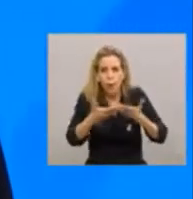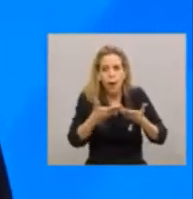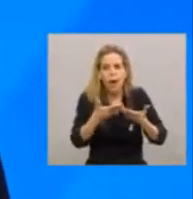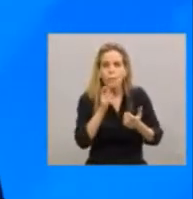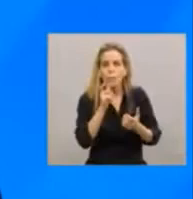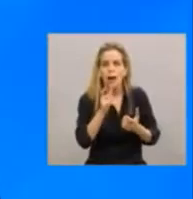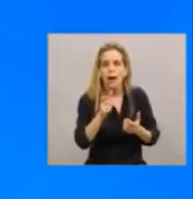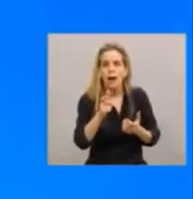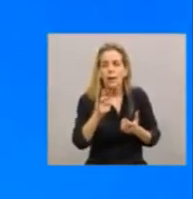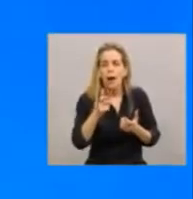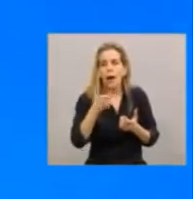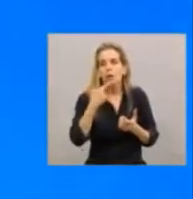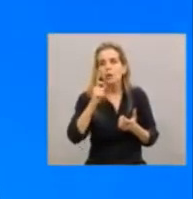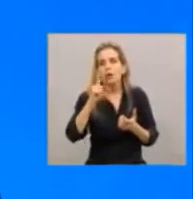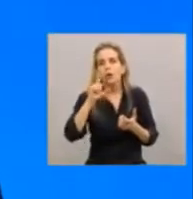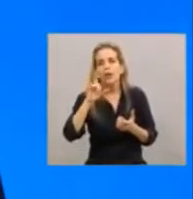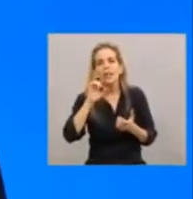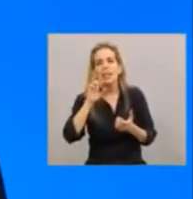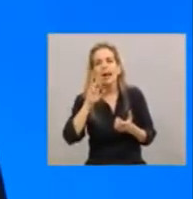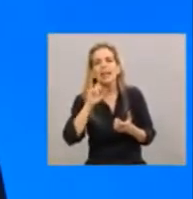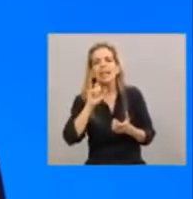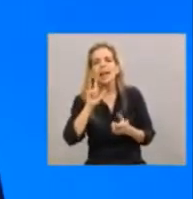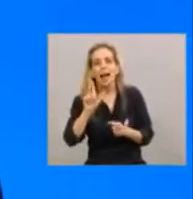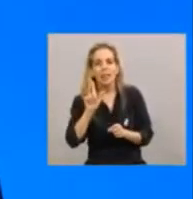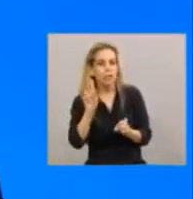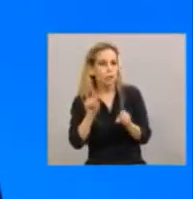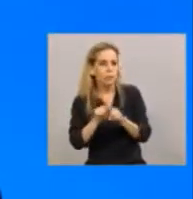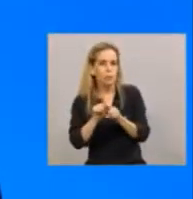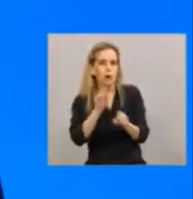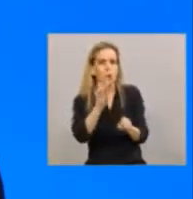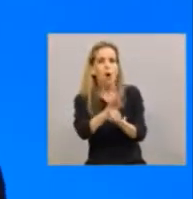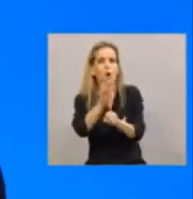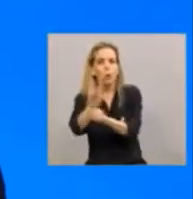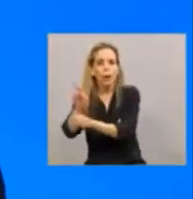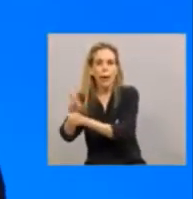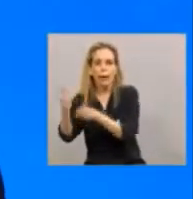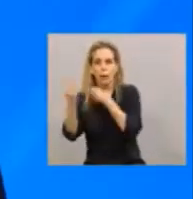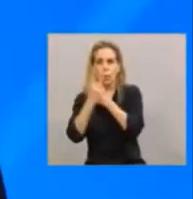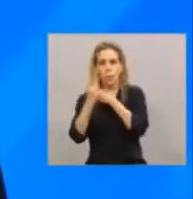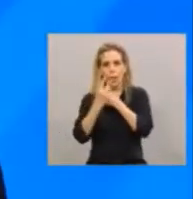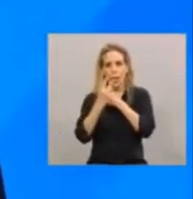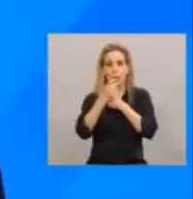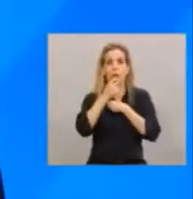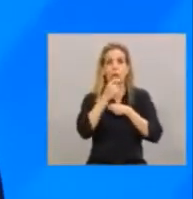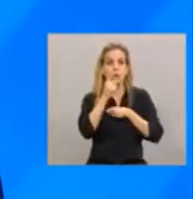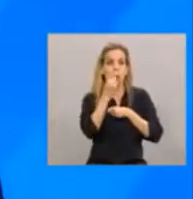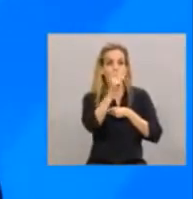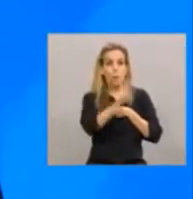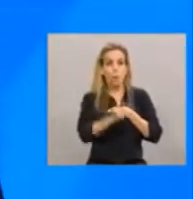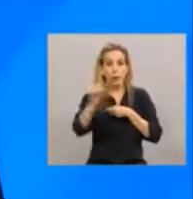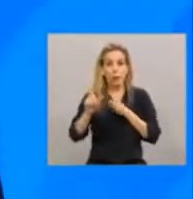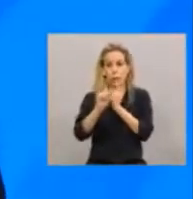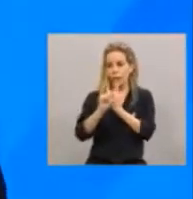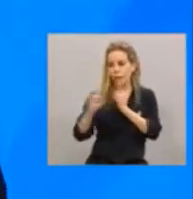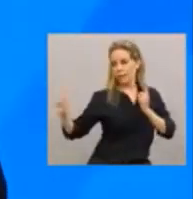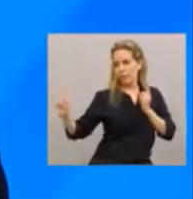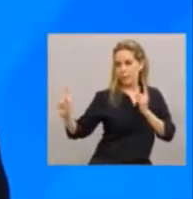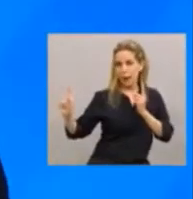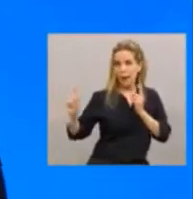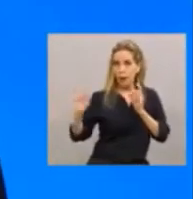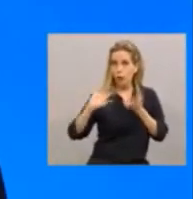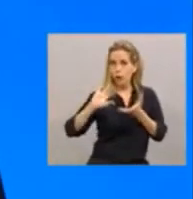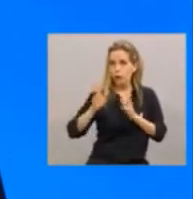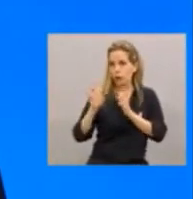supremo cuidándome te cuido tomando distancia de vos te cuido quedándome en mi casa te